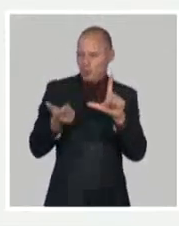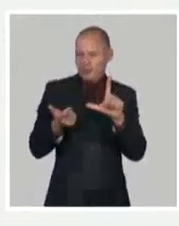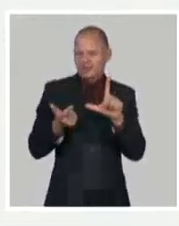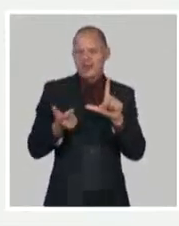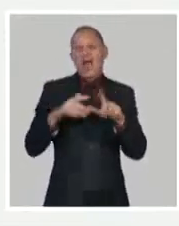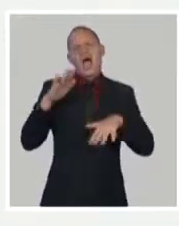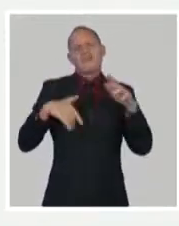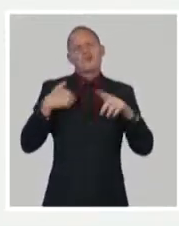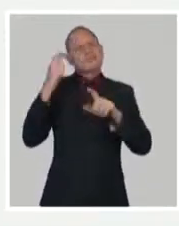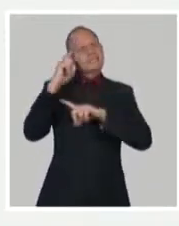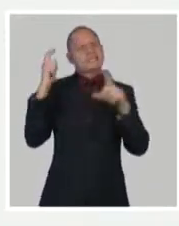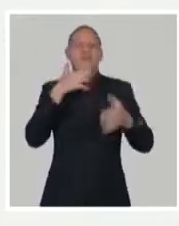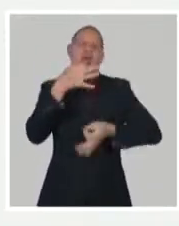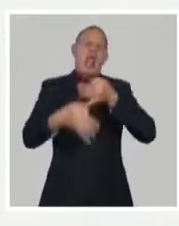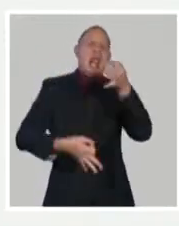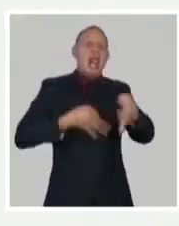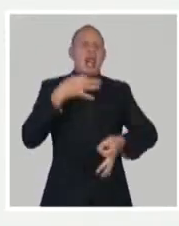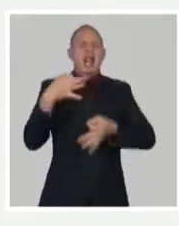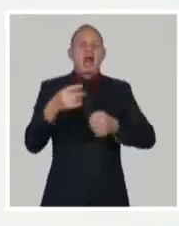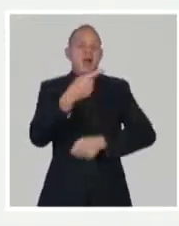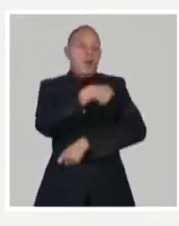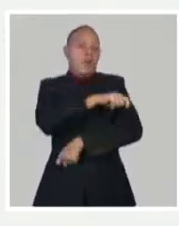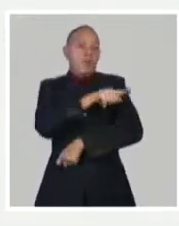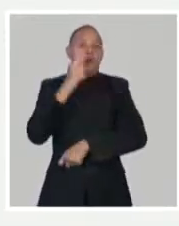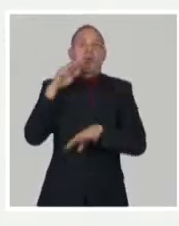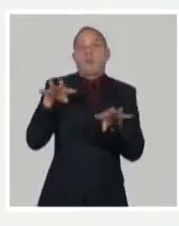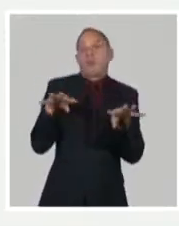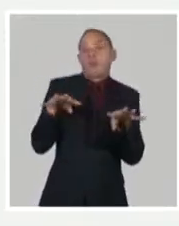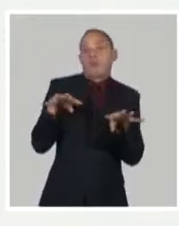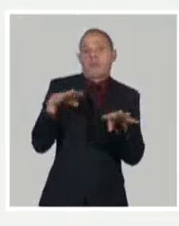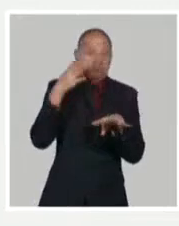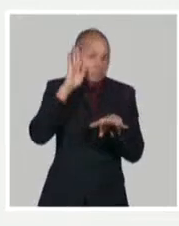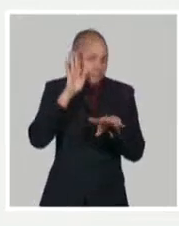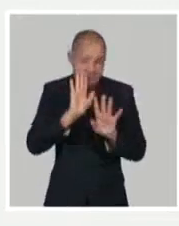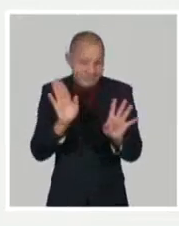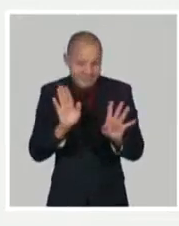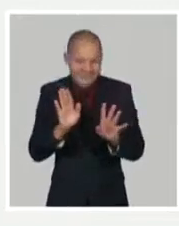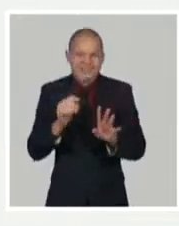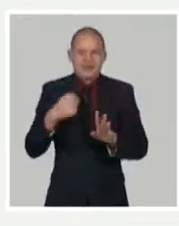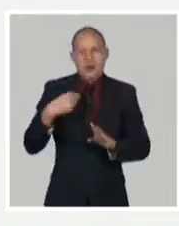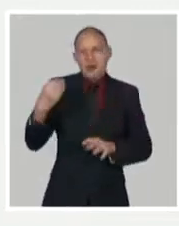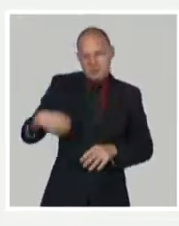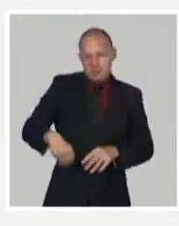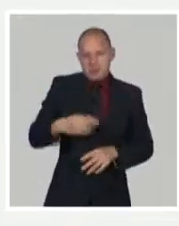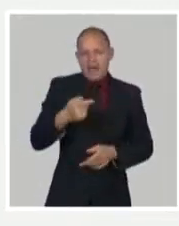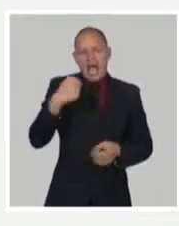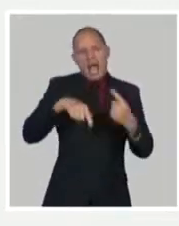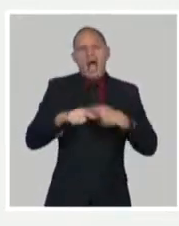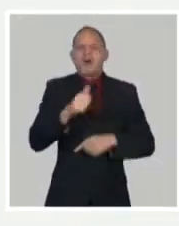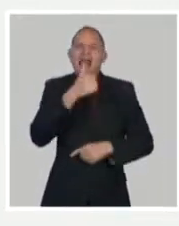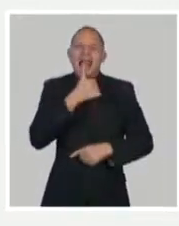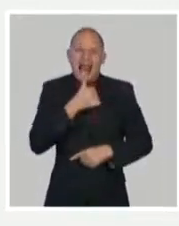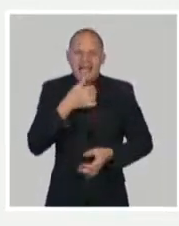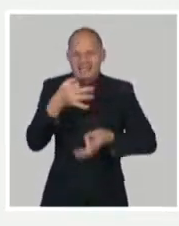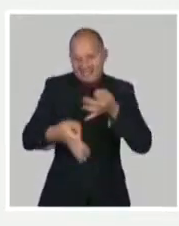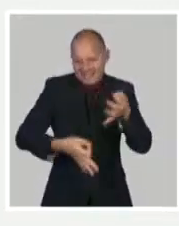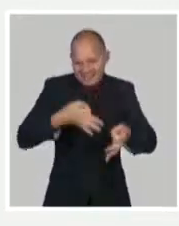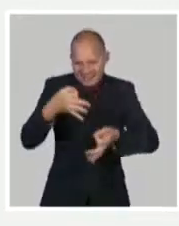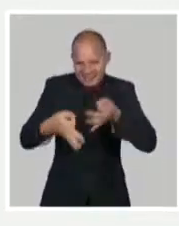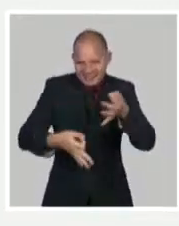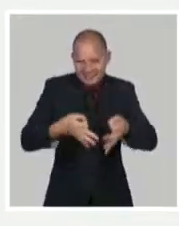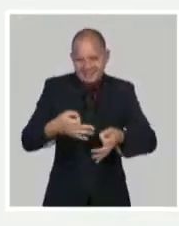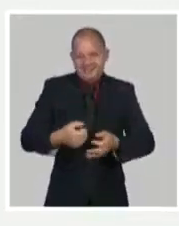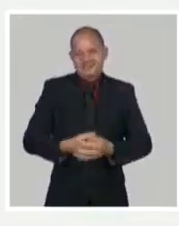sencillo para que las personas entiendan. Me disculpan los científicos que a lo mejor pueden estar viendo, pero a lo mejor simplificar demasiado